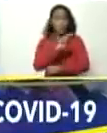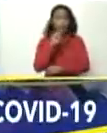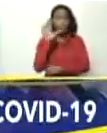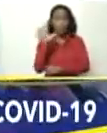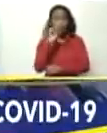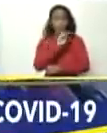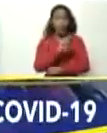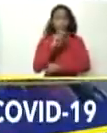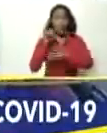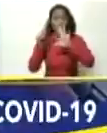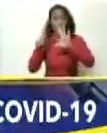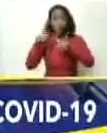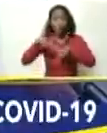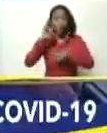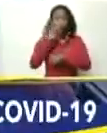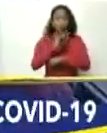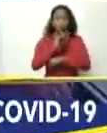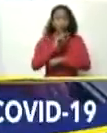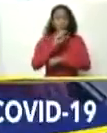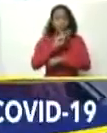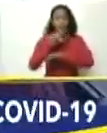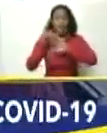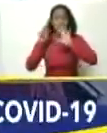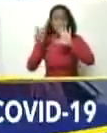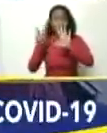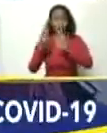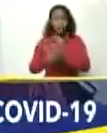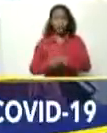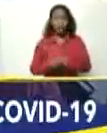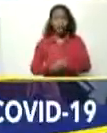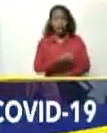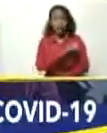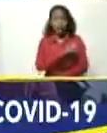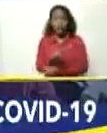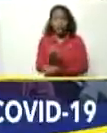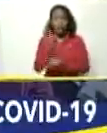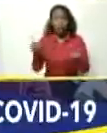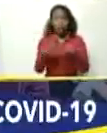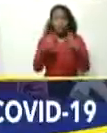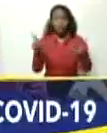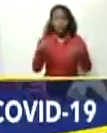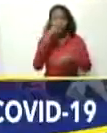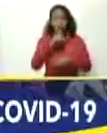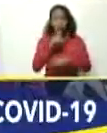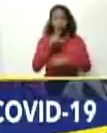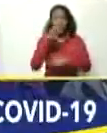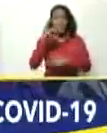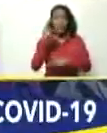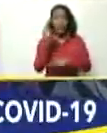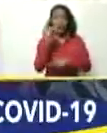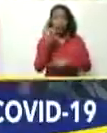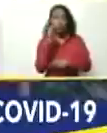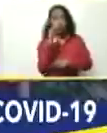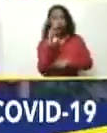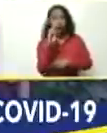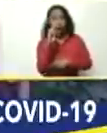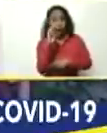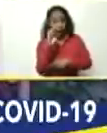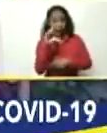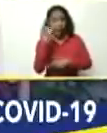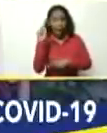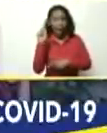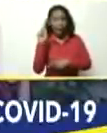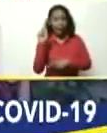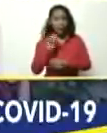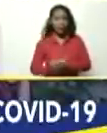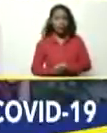25, 26, hoy lunes 27, está cumpliendo año Manuela Sáenz, Manuelita.